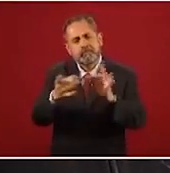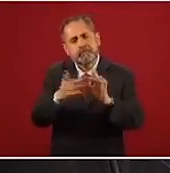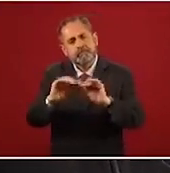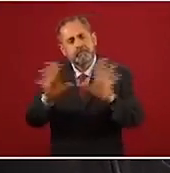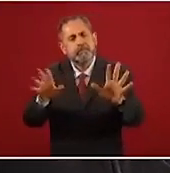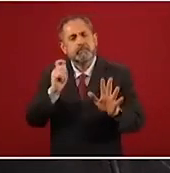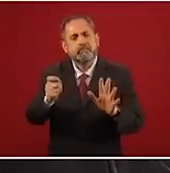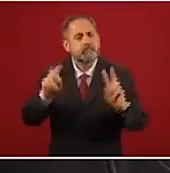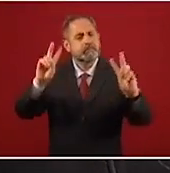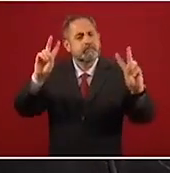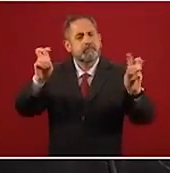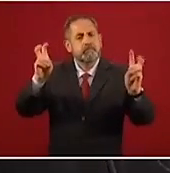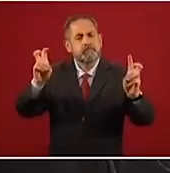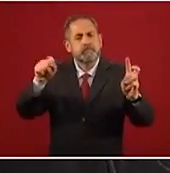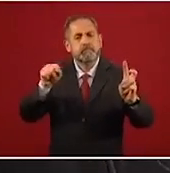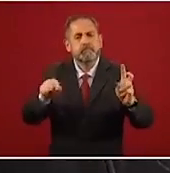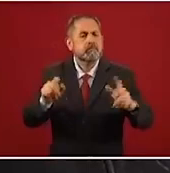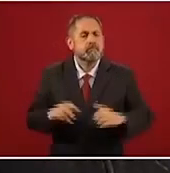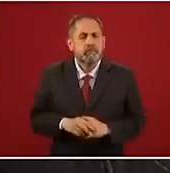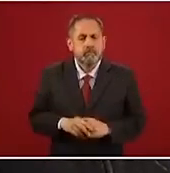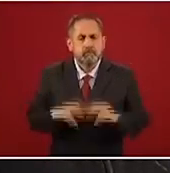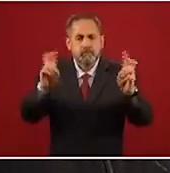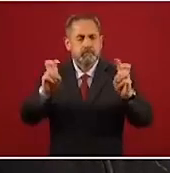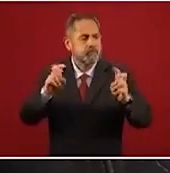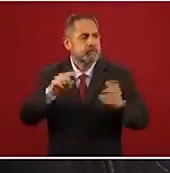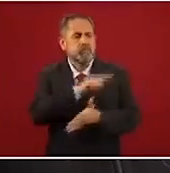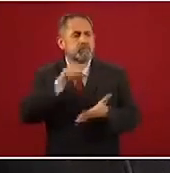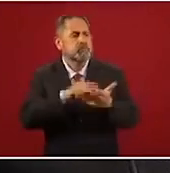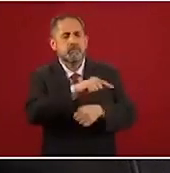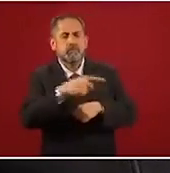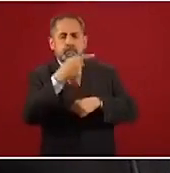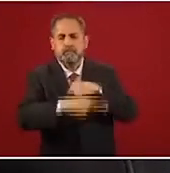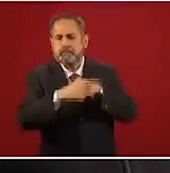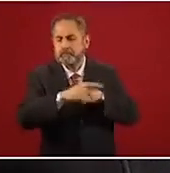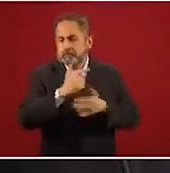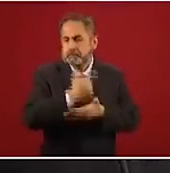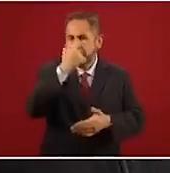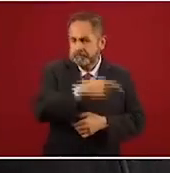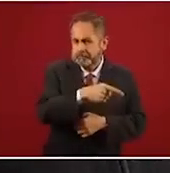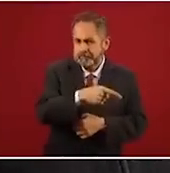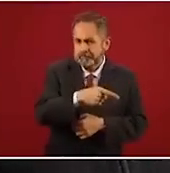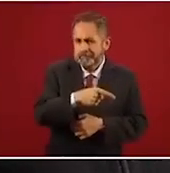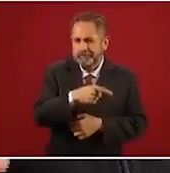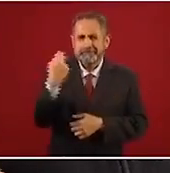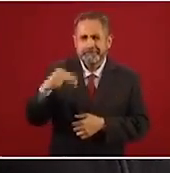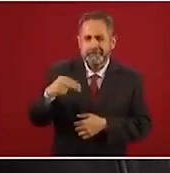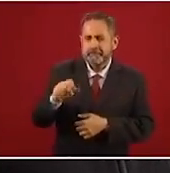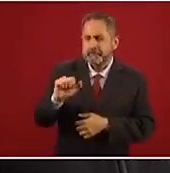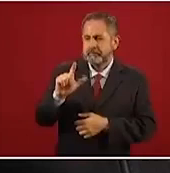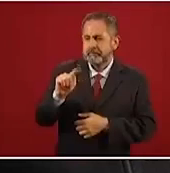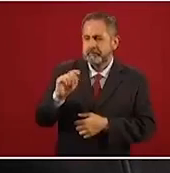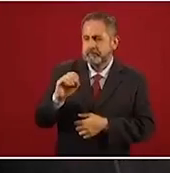especificaran el tema de los lugares de alto riesgo, establecimientos de alto impacto, que se le llaman en la